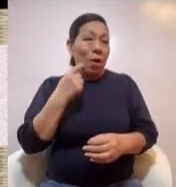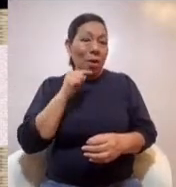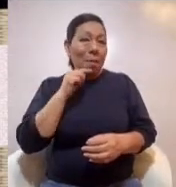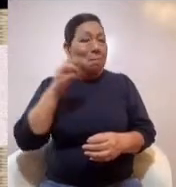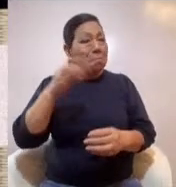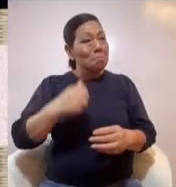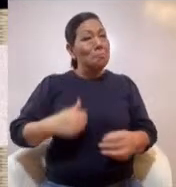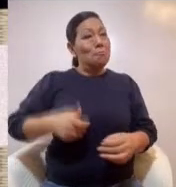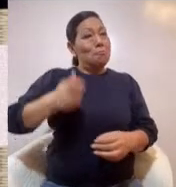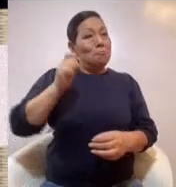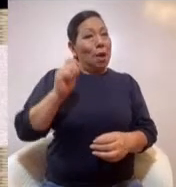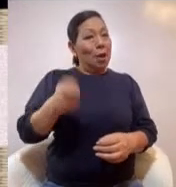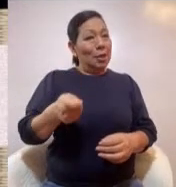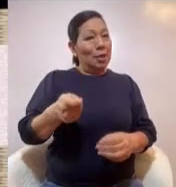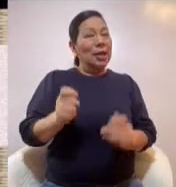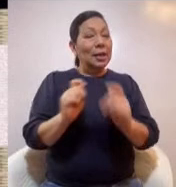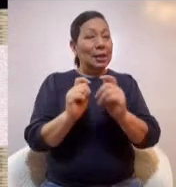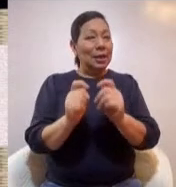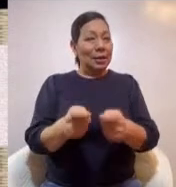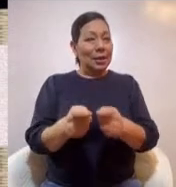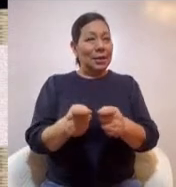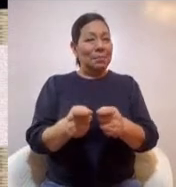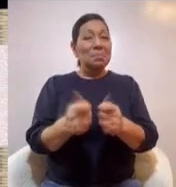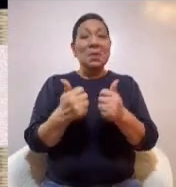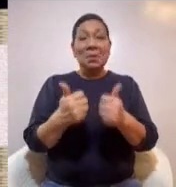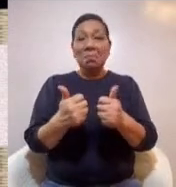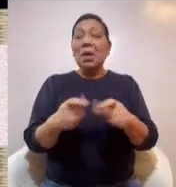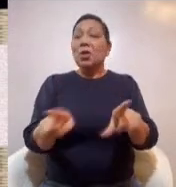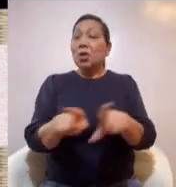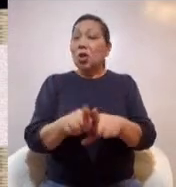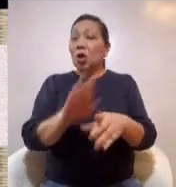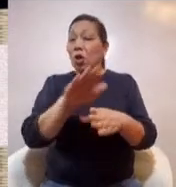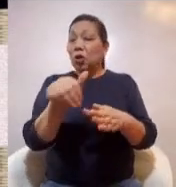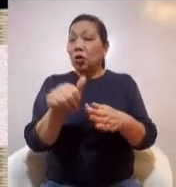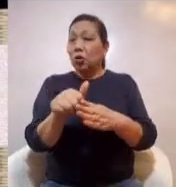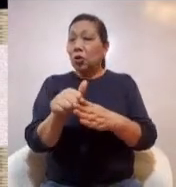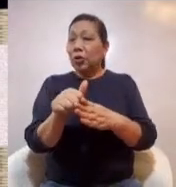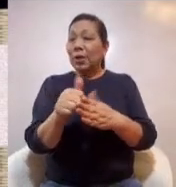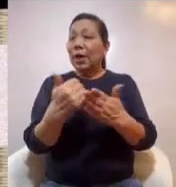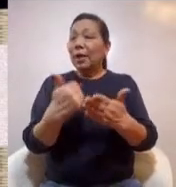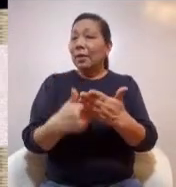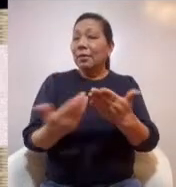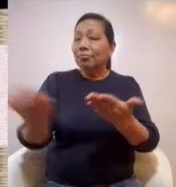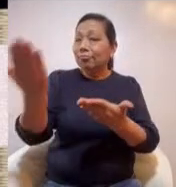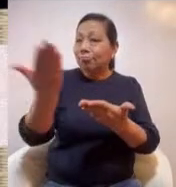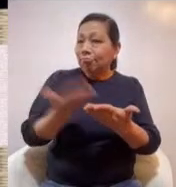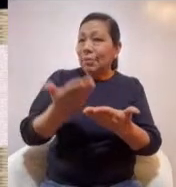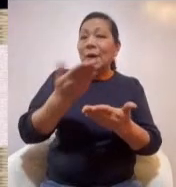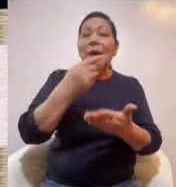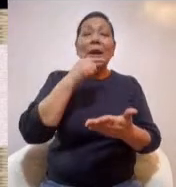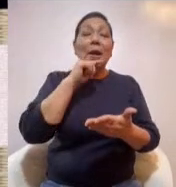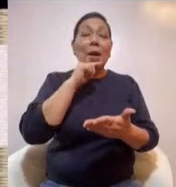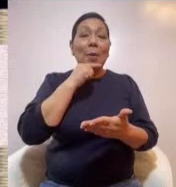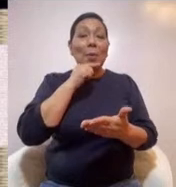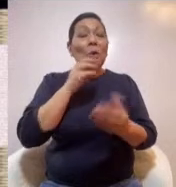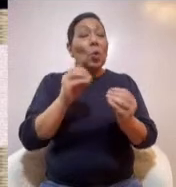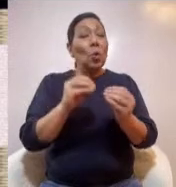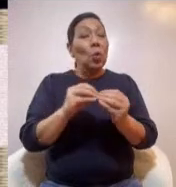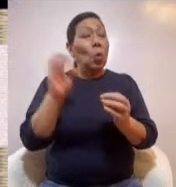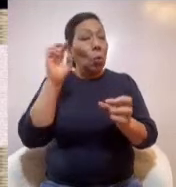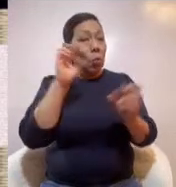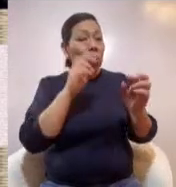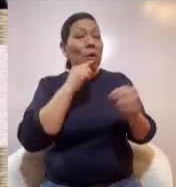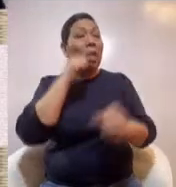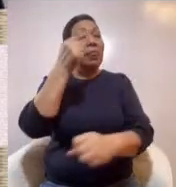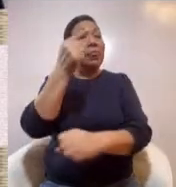la jueza o el magistrado o la magistrada que decide, es también toda esa pirámide que recibe a la mujer desde que la